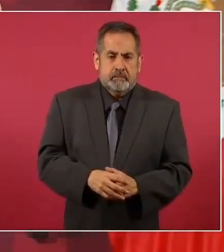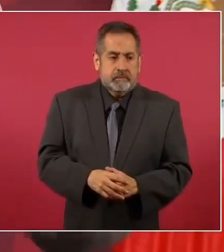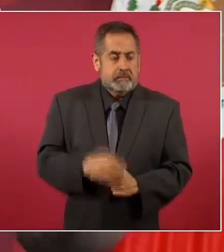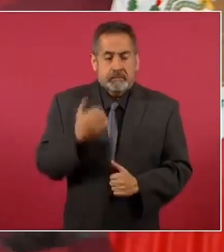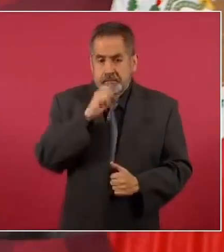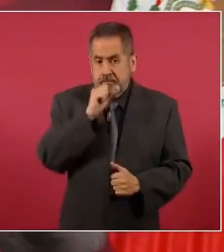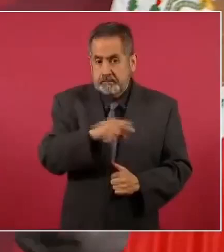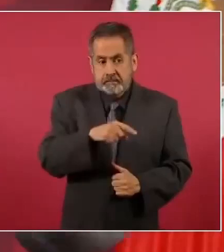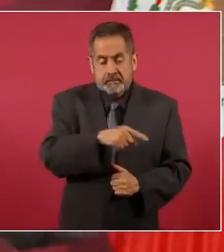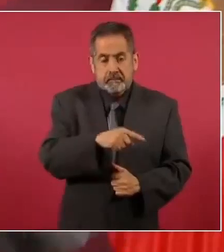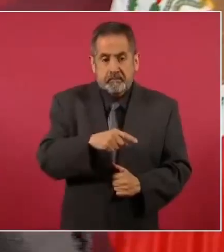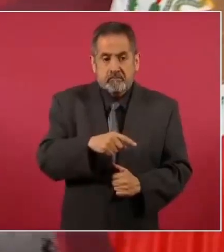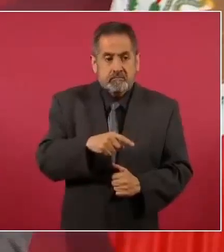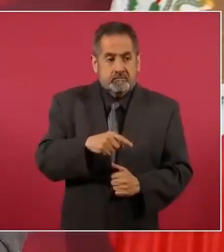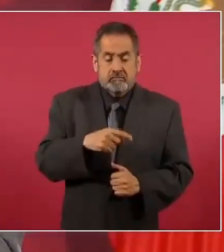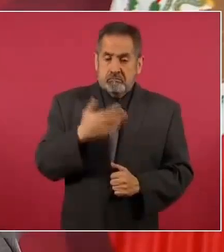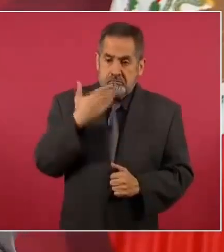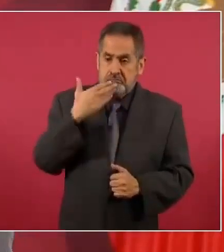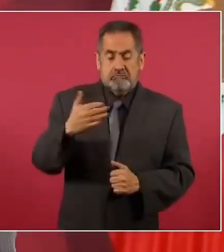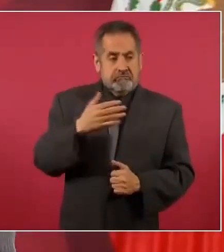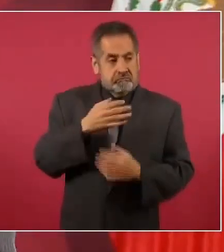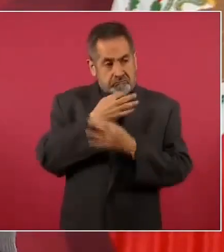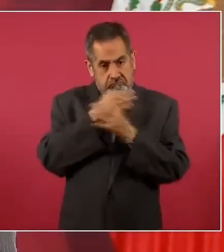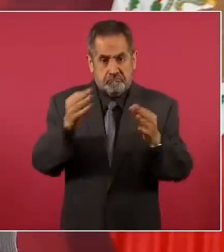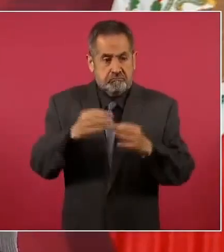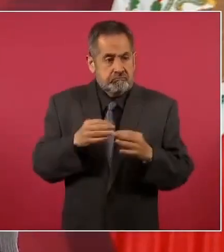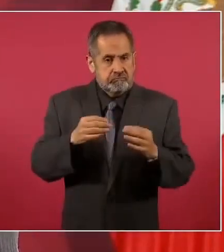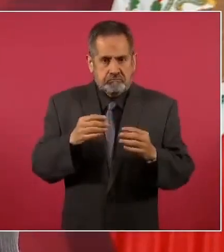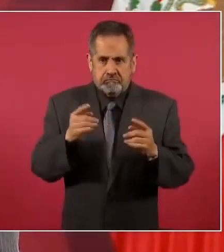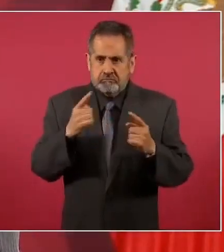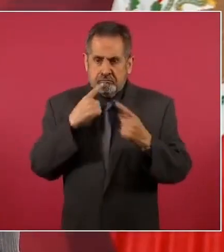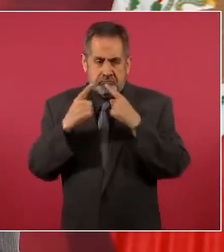Además, es bueno el debate.